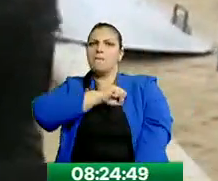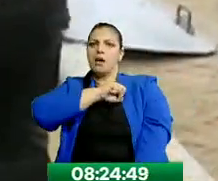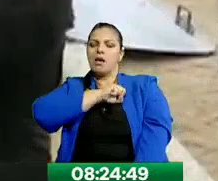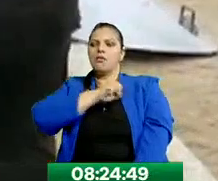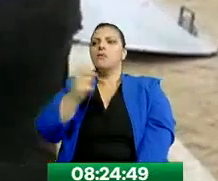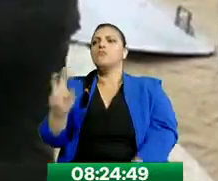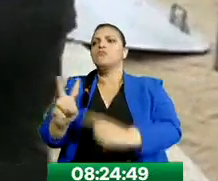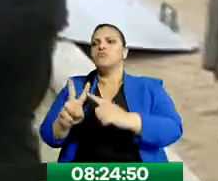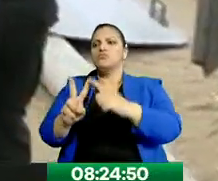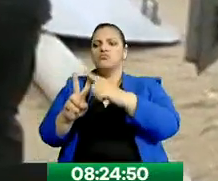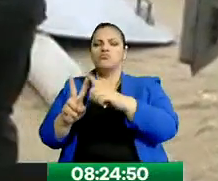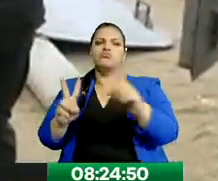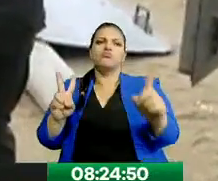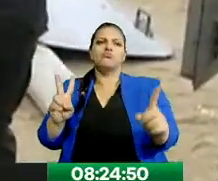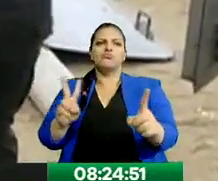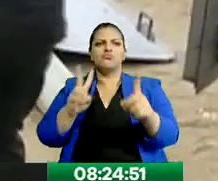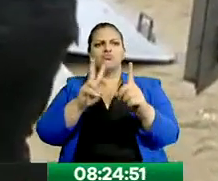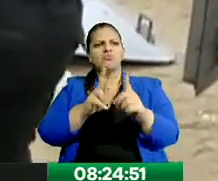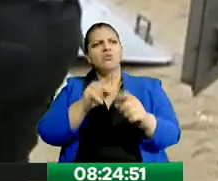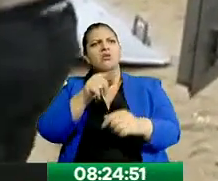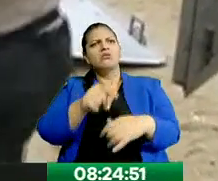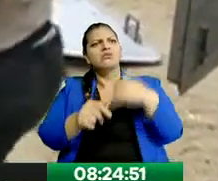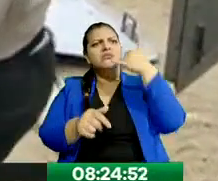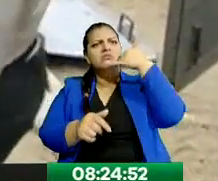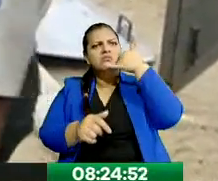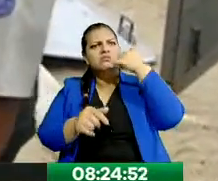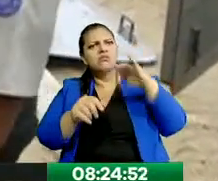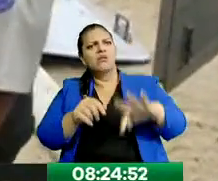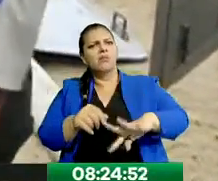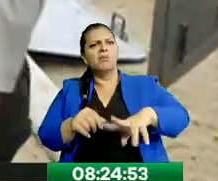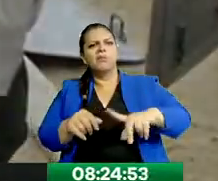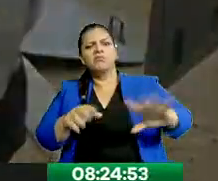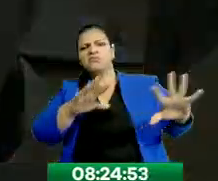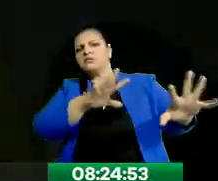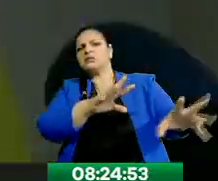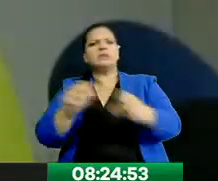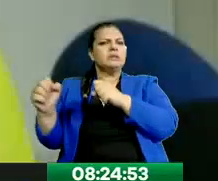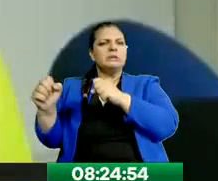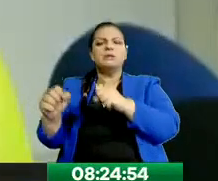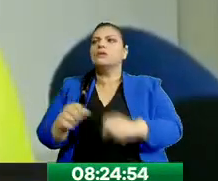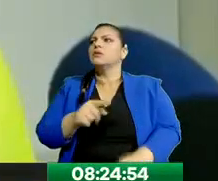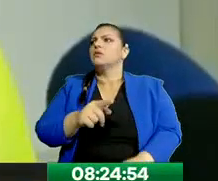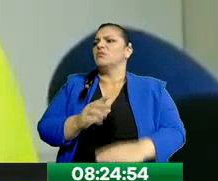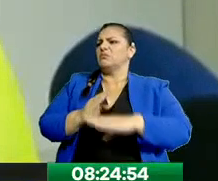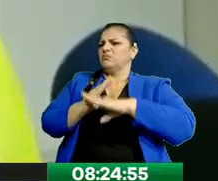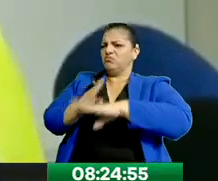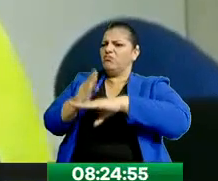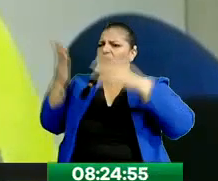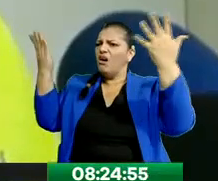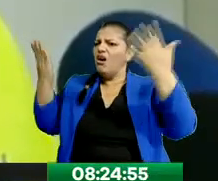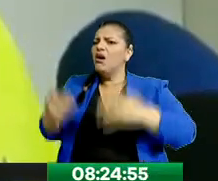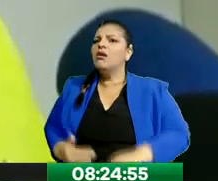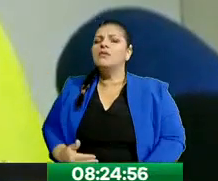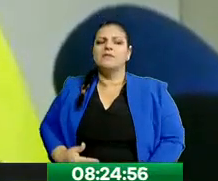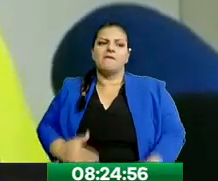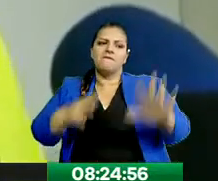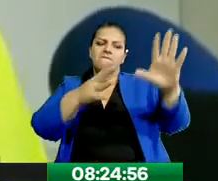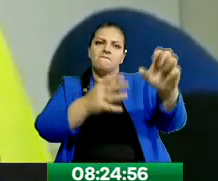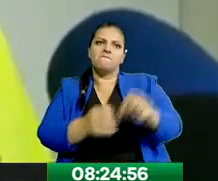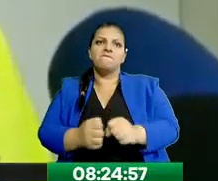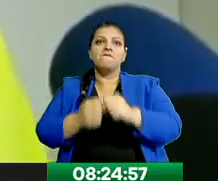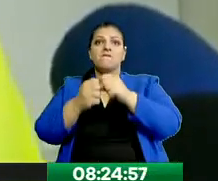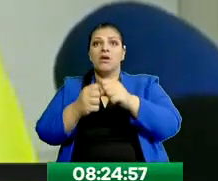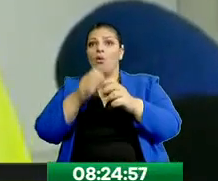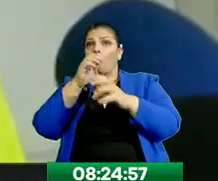enamorado, presuntamente a robarle el celular a la víctima. Y como se dieron